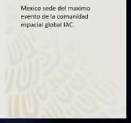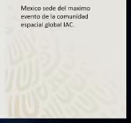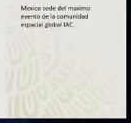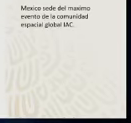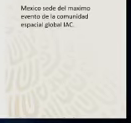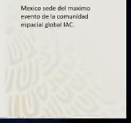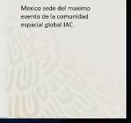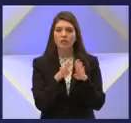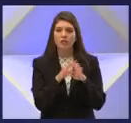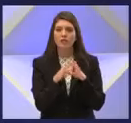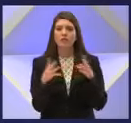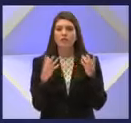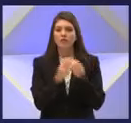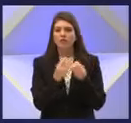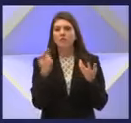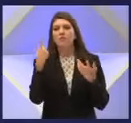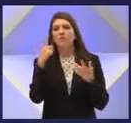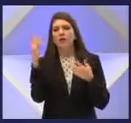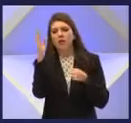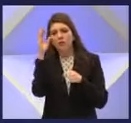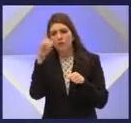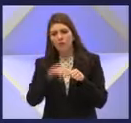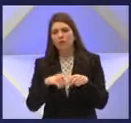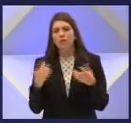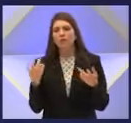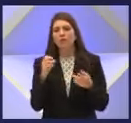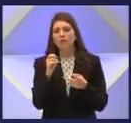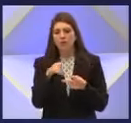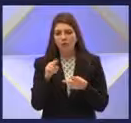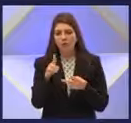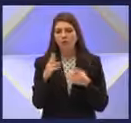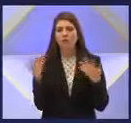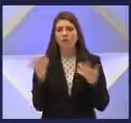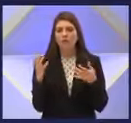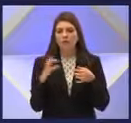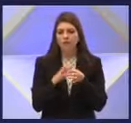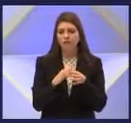para desastres naturales con naciones unidas organizamos